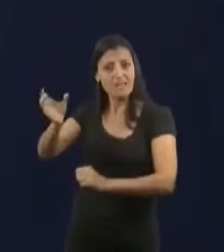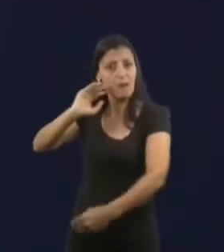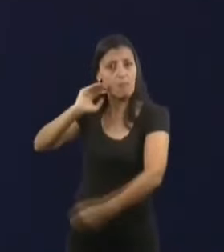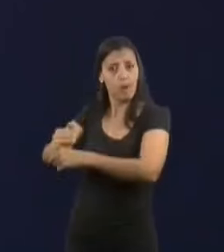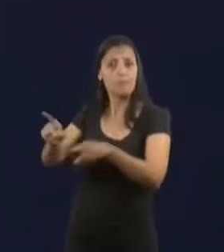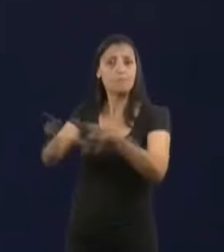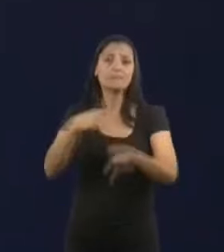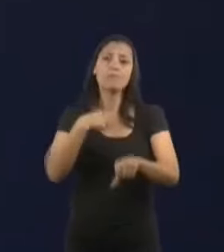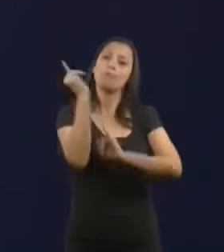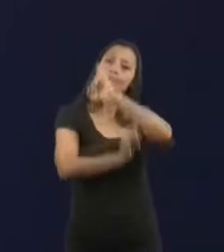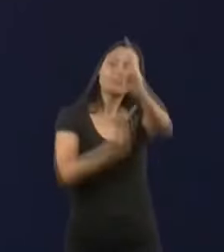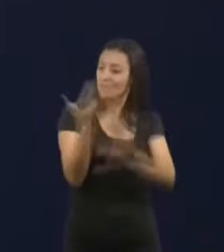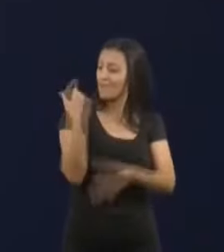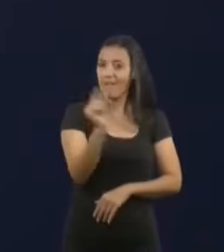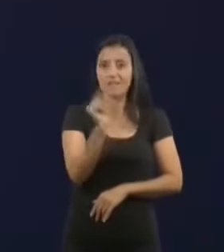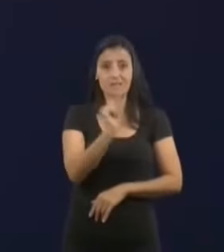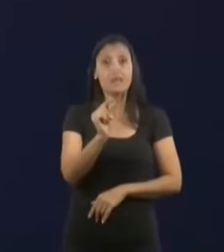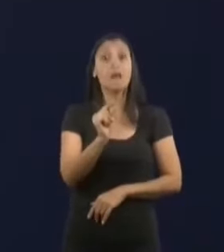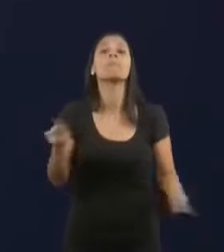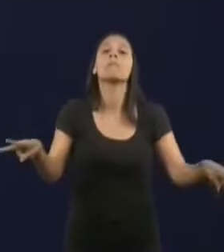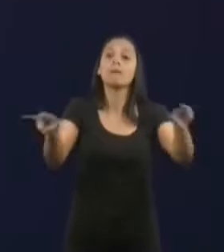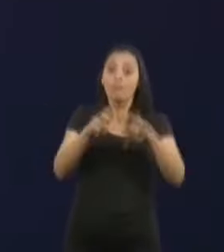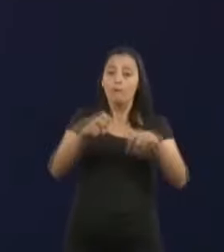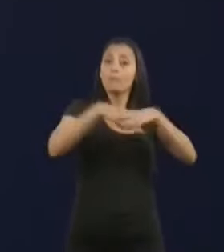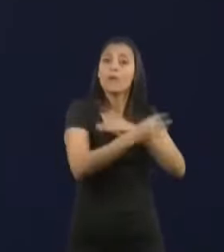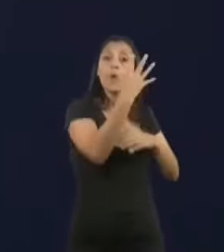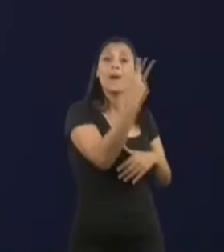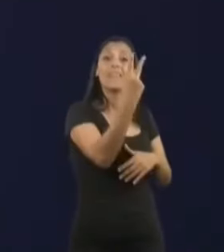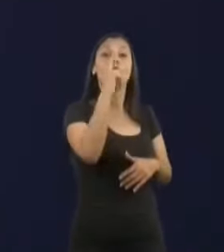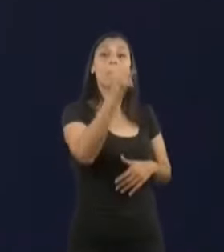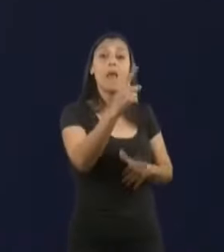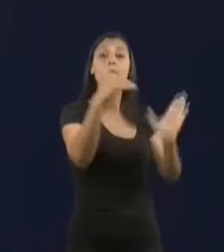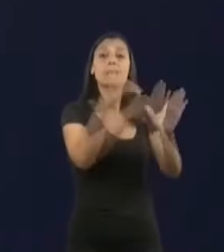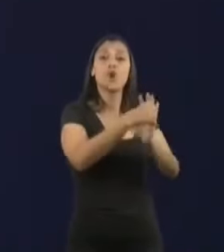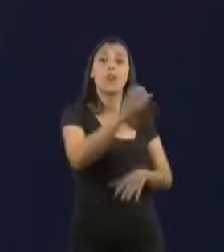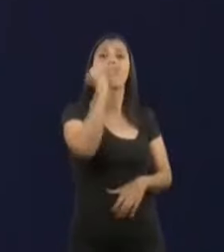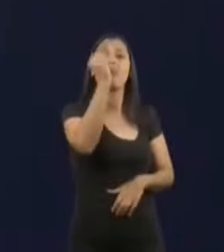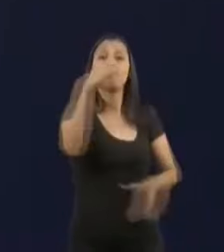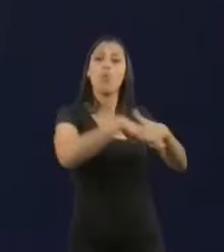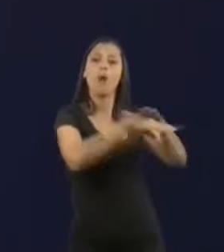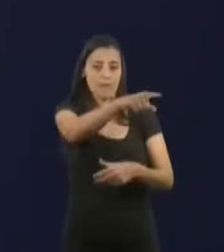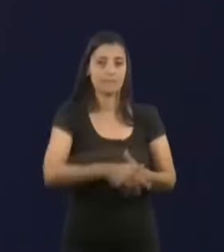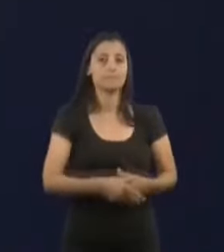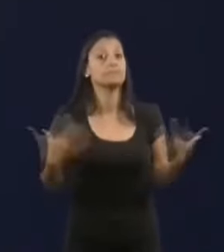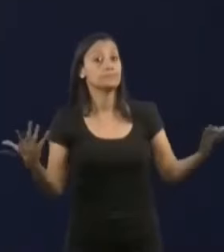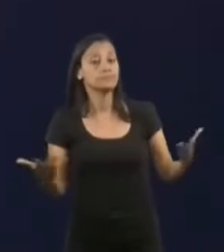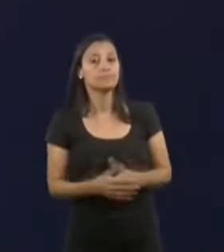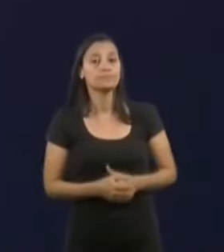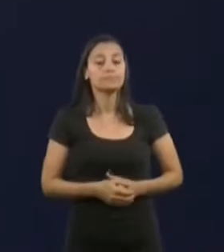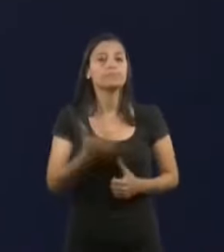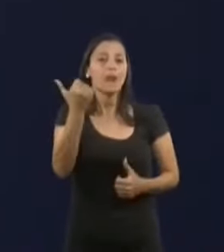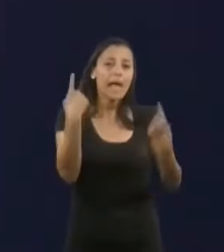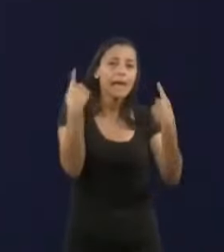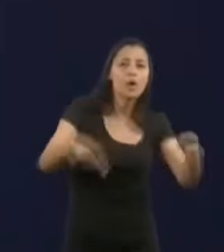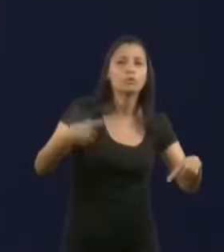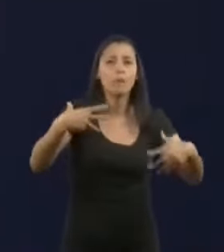explicábamos recién es el ahorro para el Estado de 42,000 millones de pesos en el año las anomalías